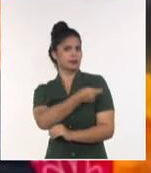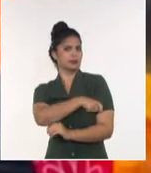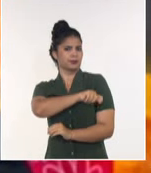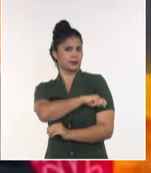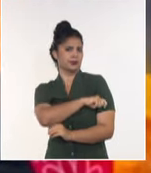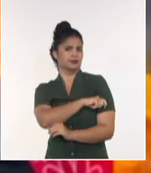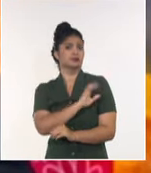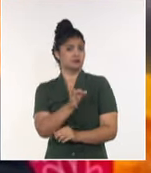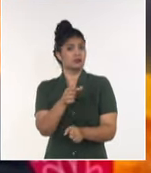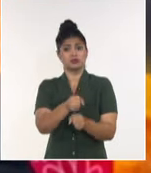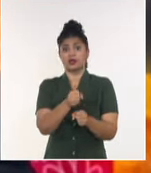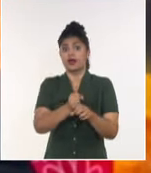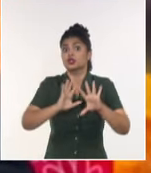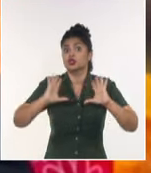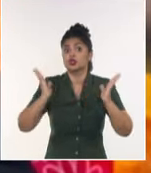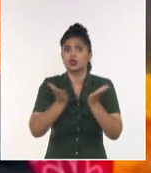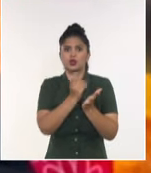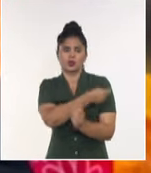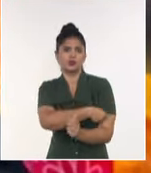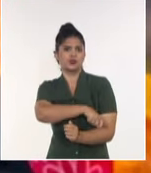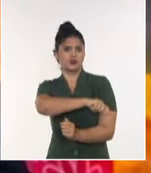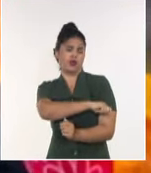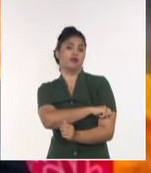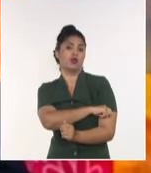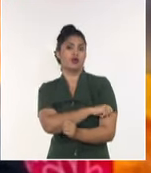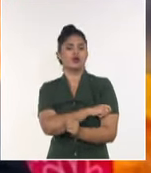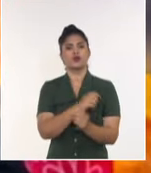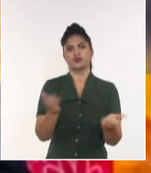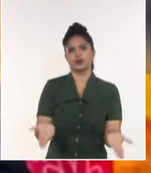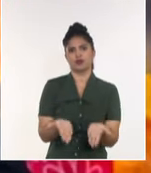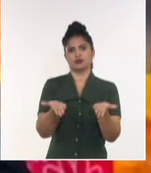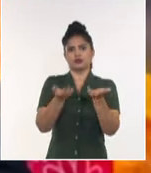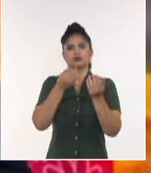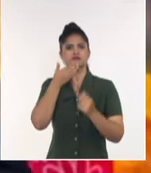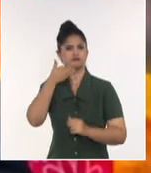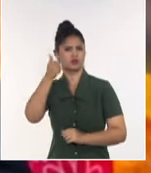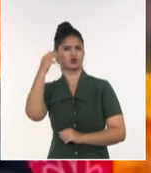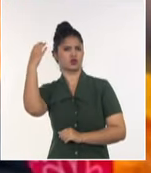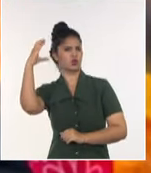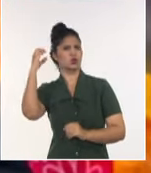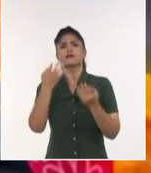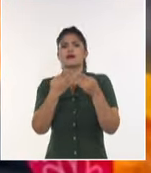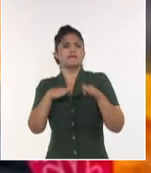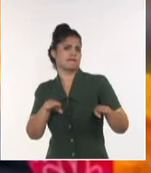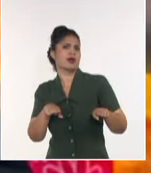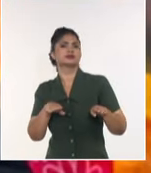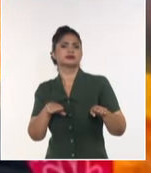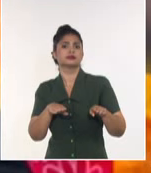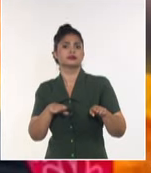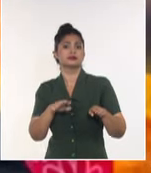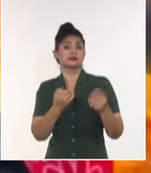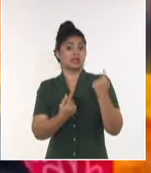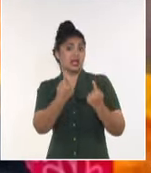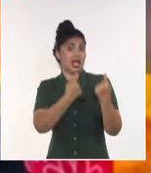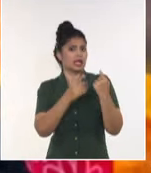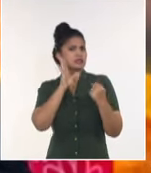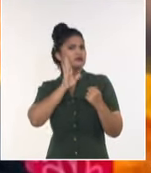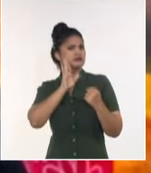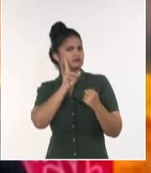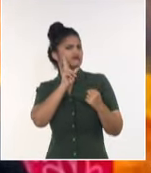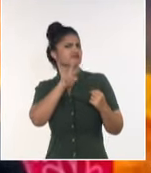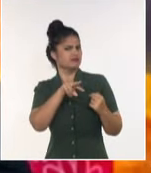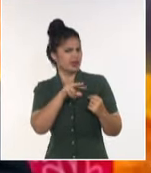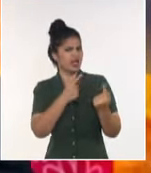de colombianos y colombianas para construir una Colombia en paz. Sigamos avanzando juntos